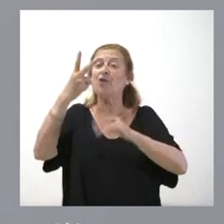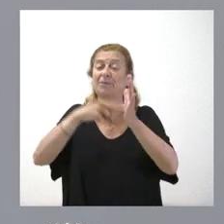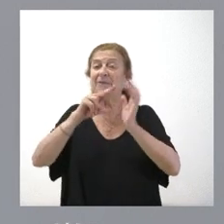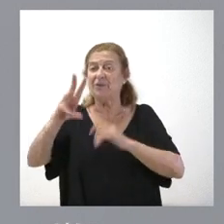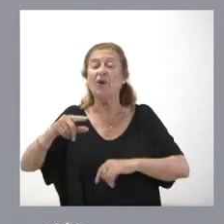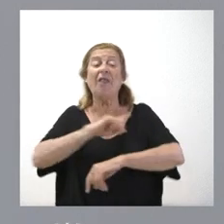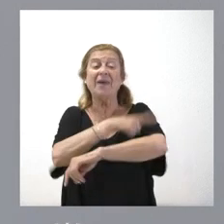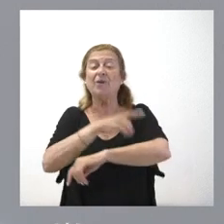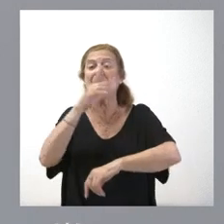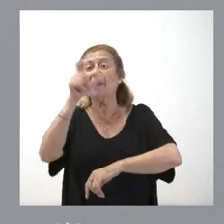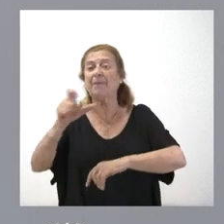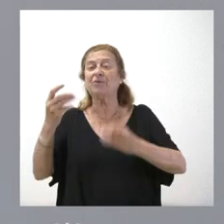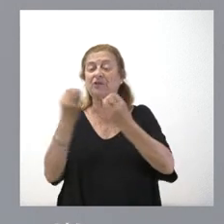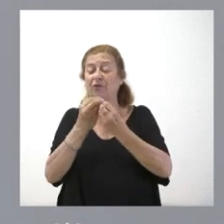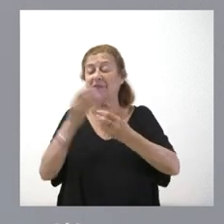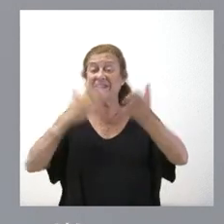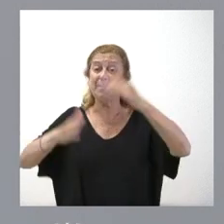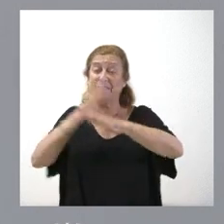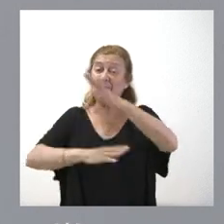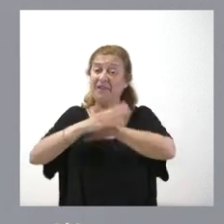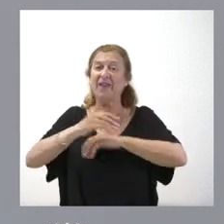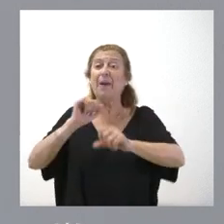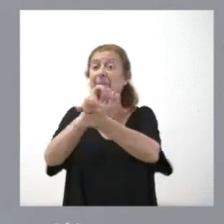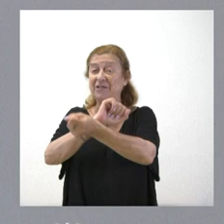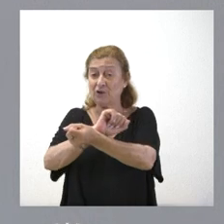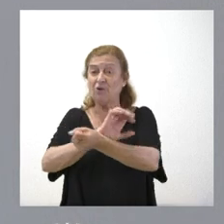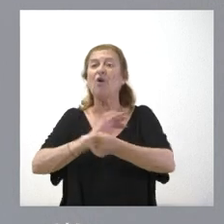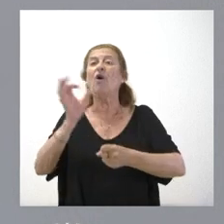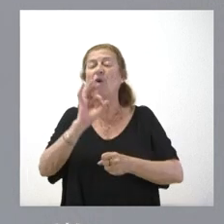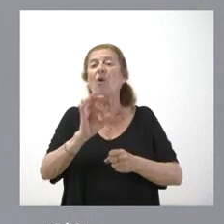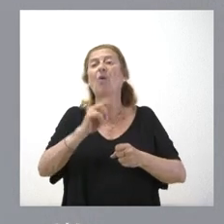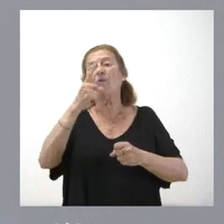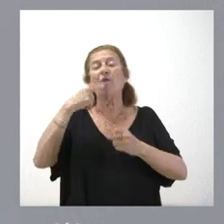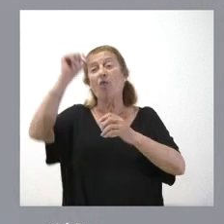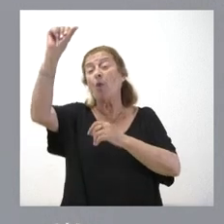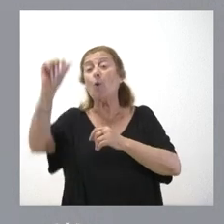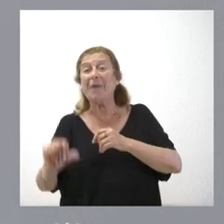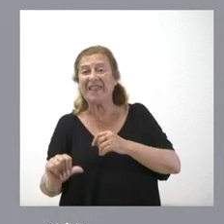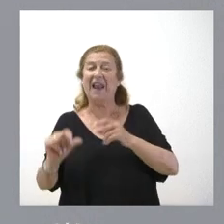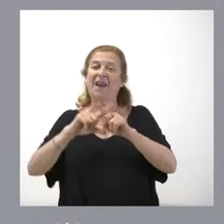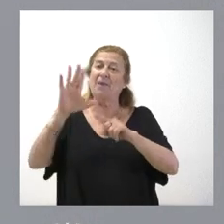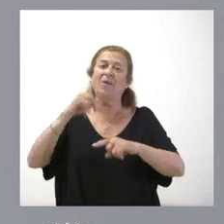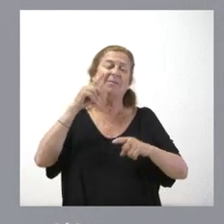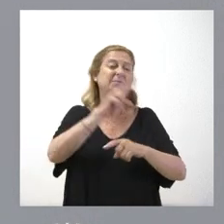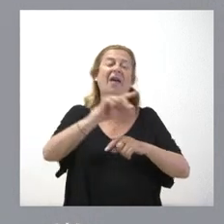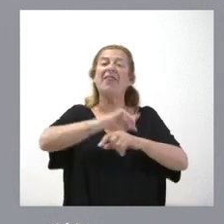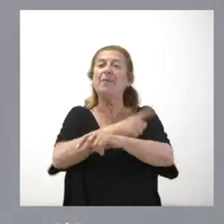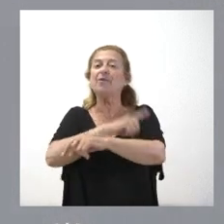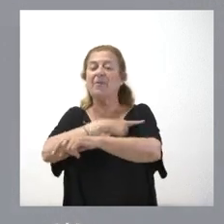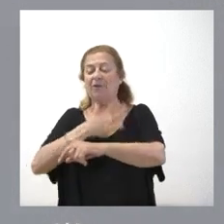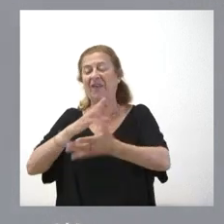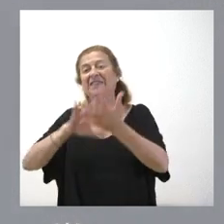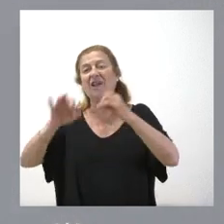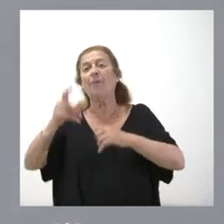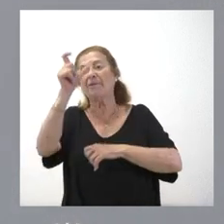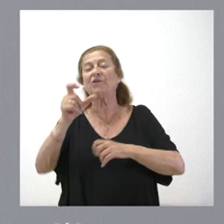personas con discapacidad en prisión o increíbles 24 que es un documental que se realizará tomando como ejemplos varios deportes llevados a cabo en Castilla de León por